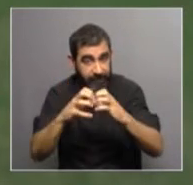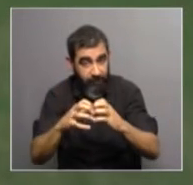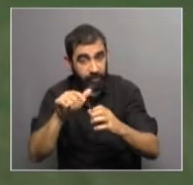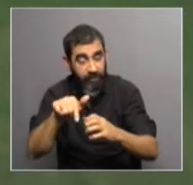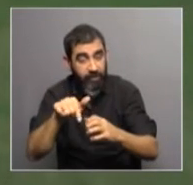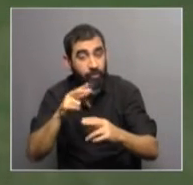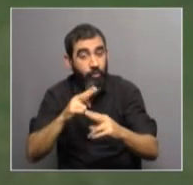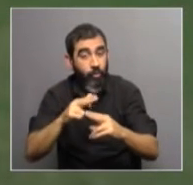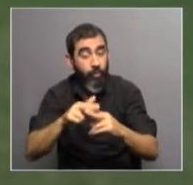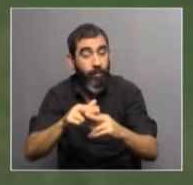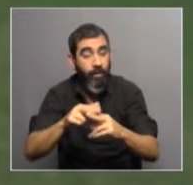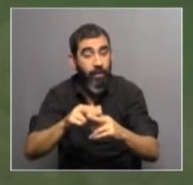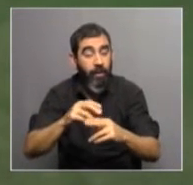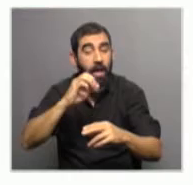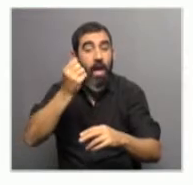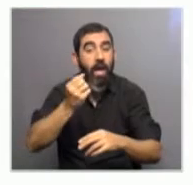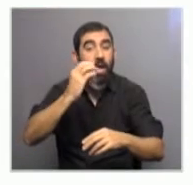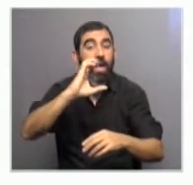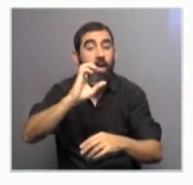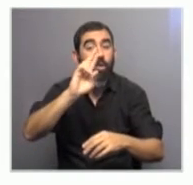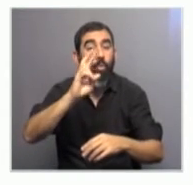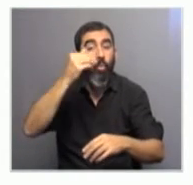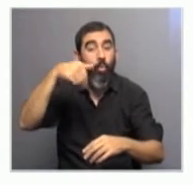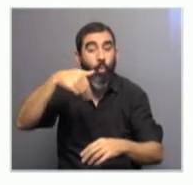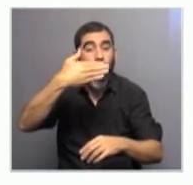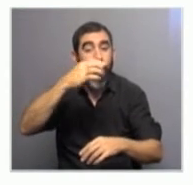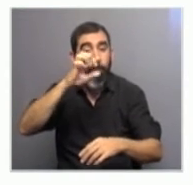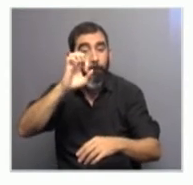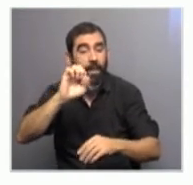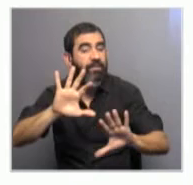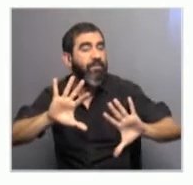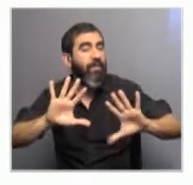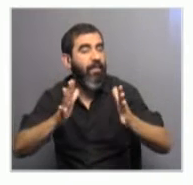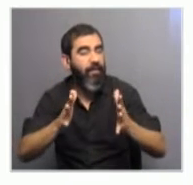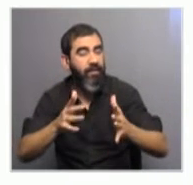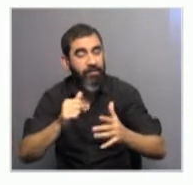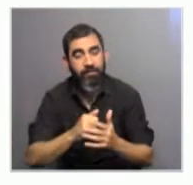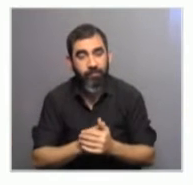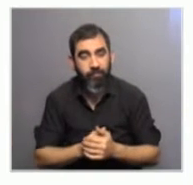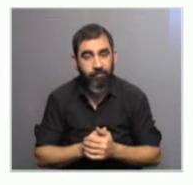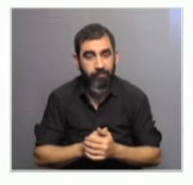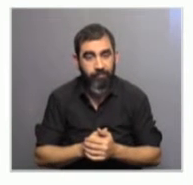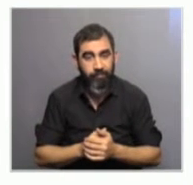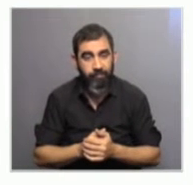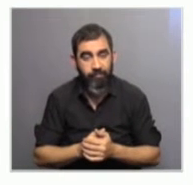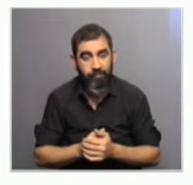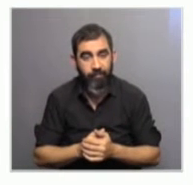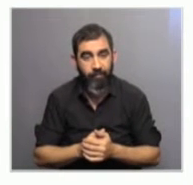que se llama núcleo accumbens. El núcleo accumbens, si uno mira